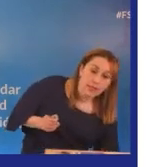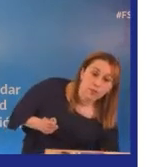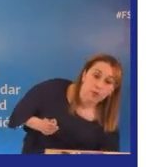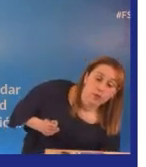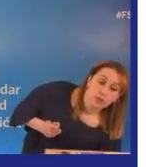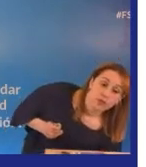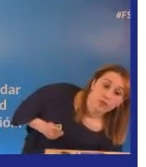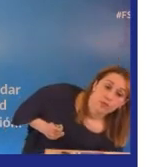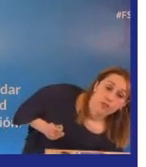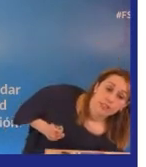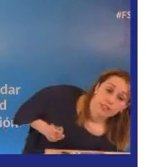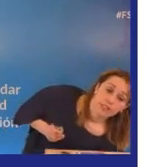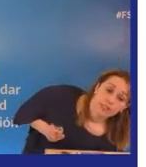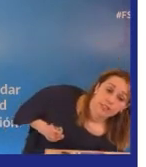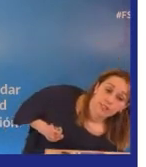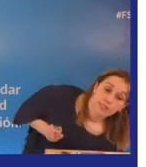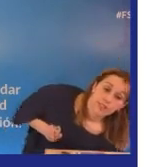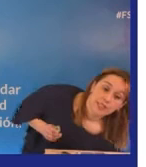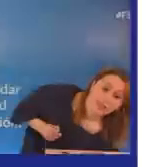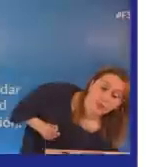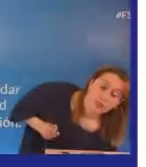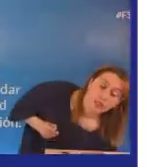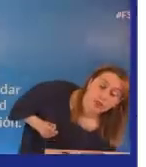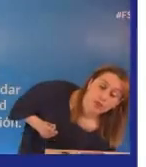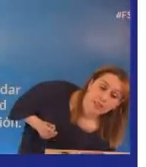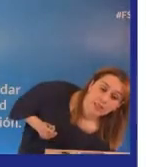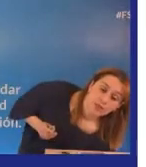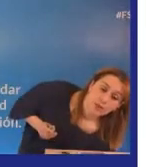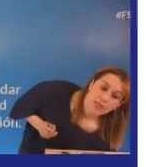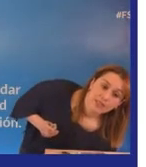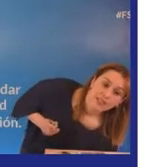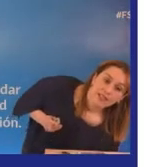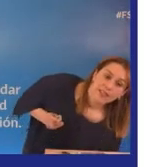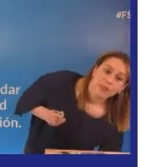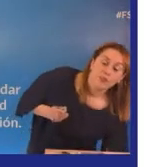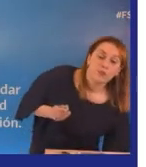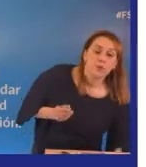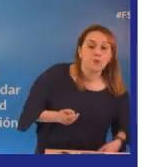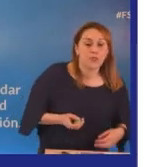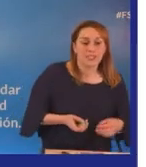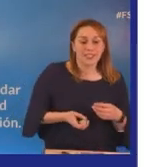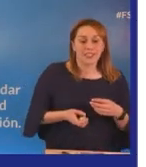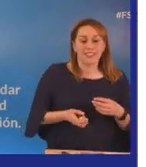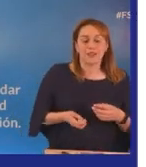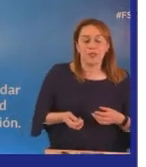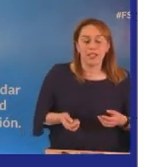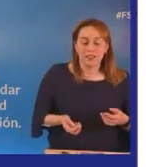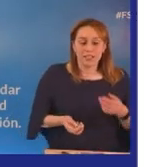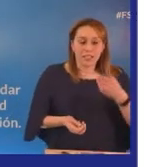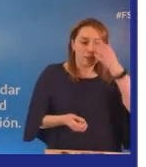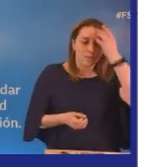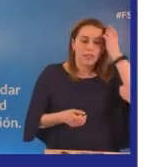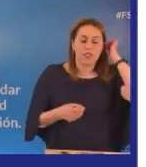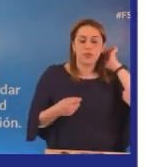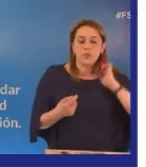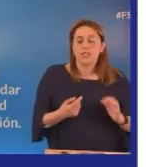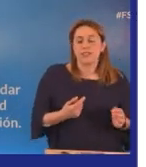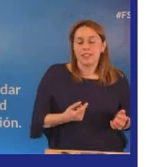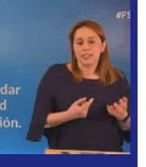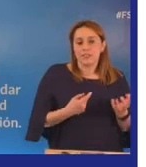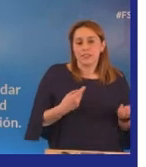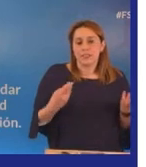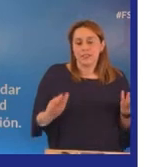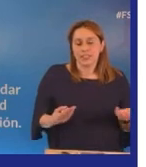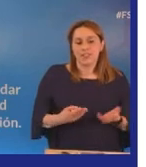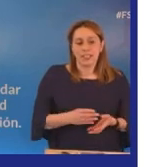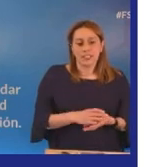es que ya muchas de las llaves tienen dispositivos de sensores. Entonces podemos hacer casas amigables para que ellos puedan hacer